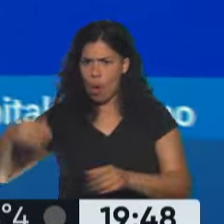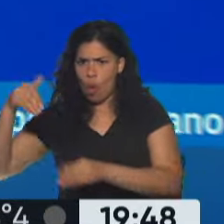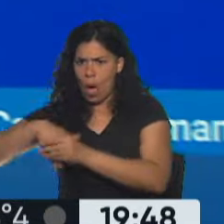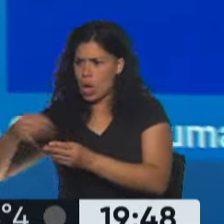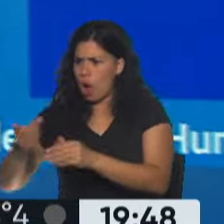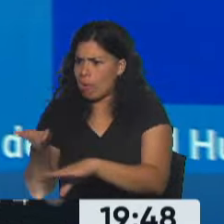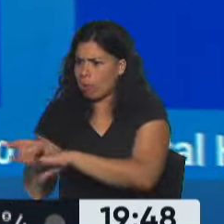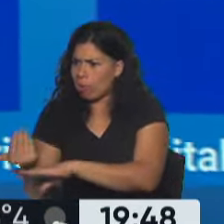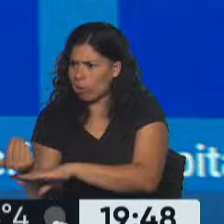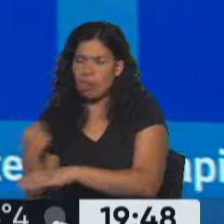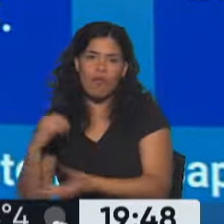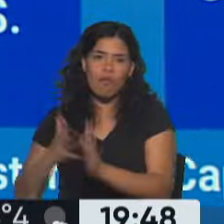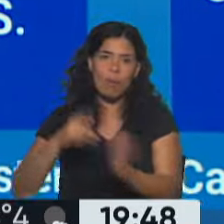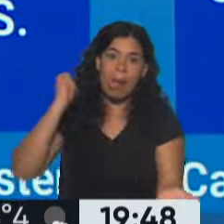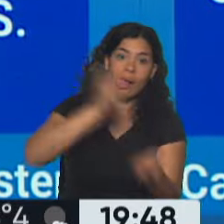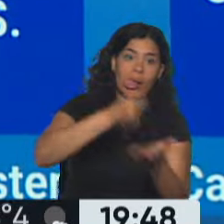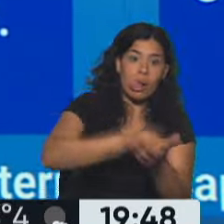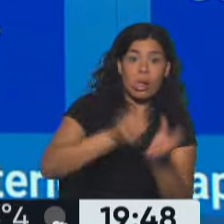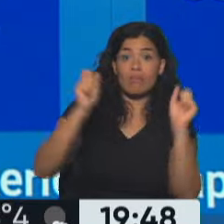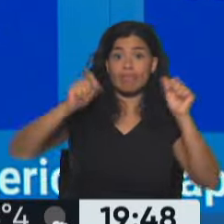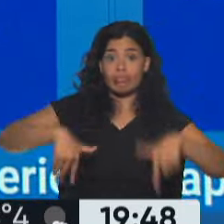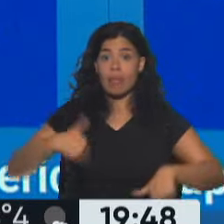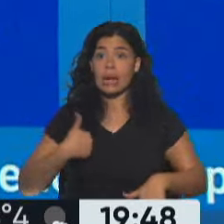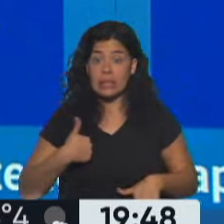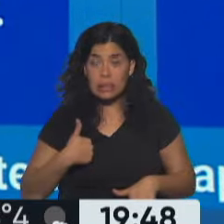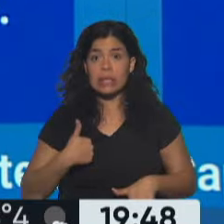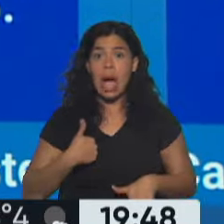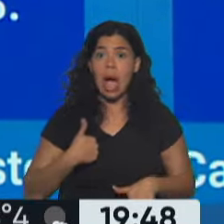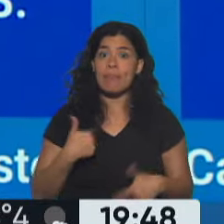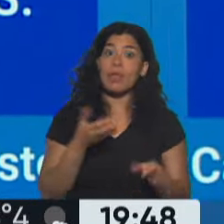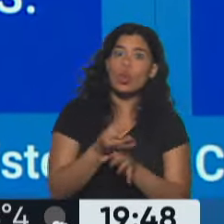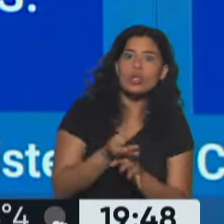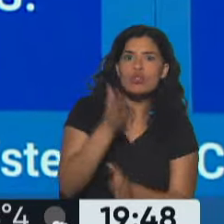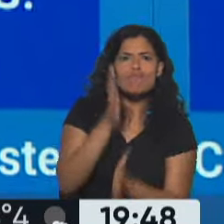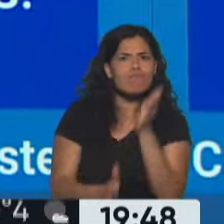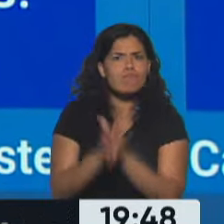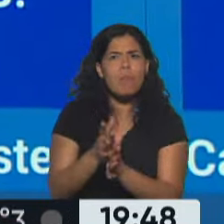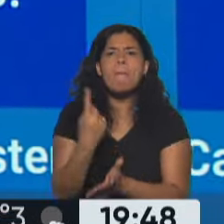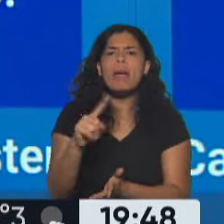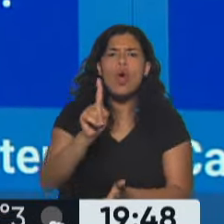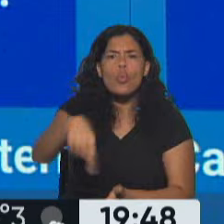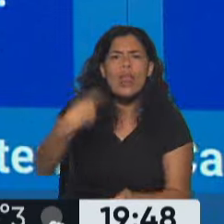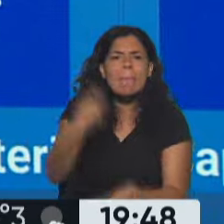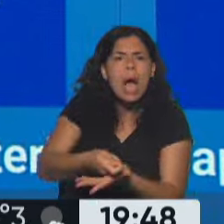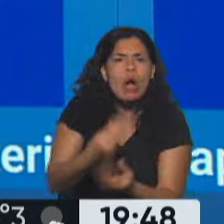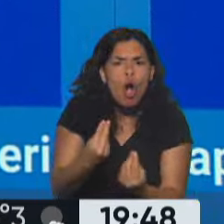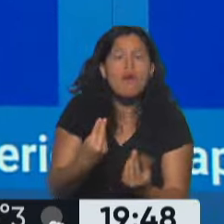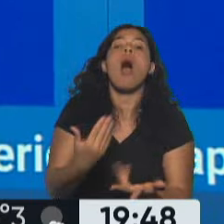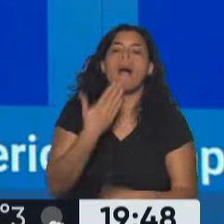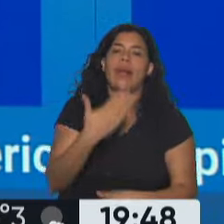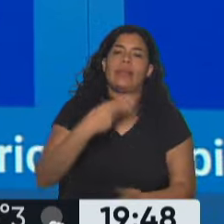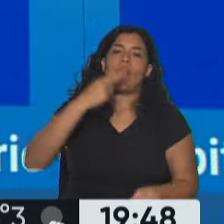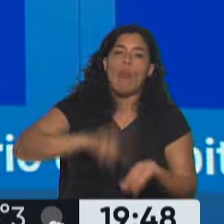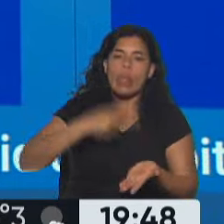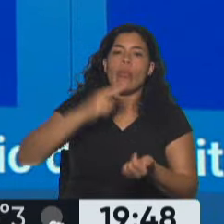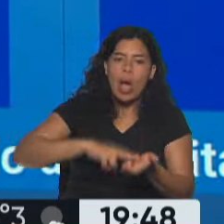la Argentina, mal o bien, muchos dicen que la educación es gratuita, pero se paga con los impuestos de todos, tanto del que va a la universidad pública